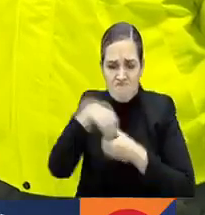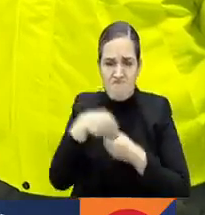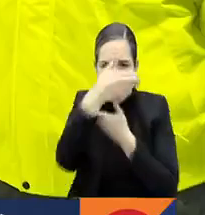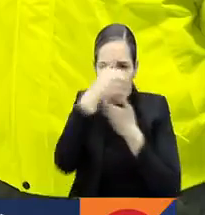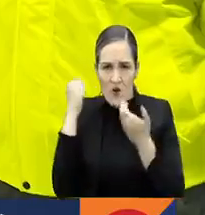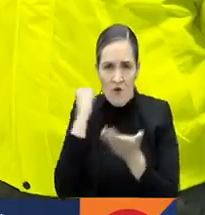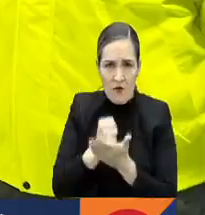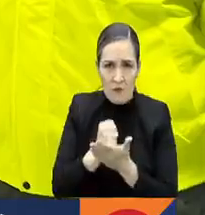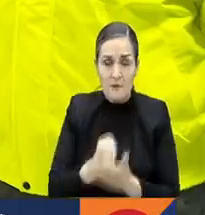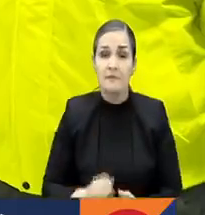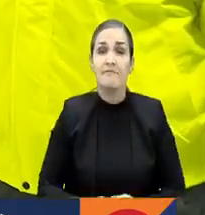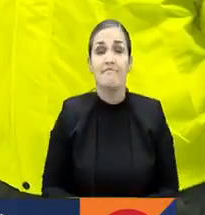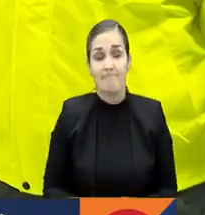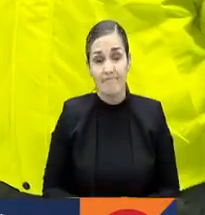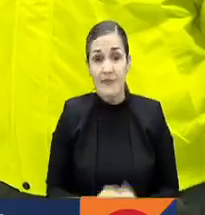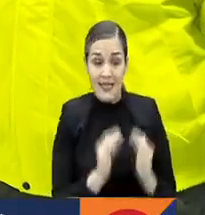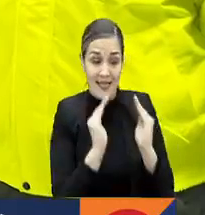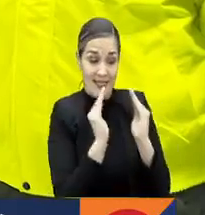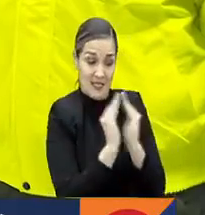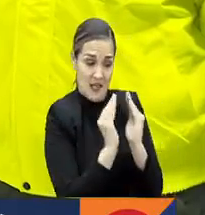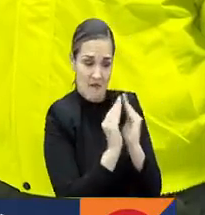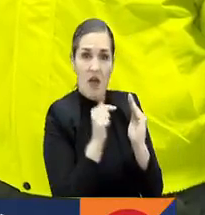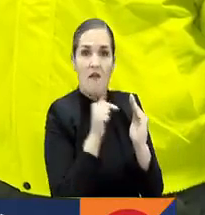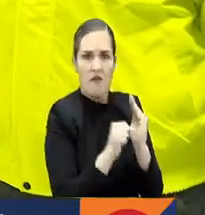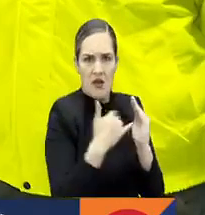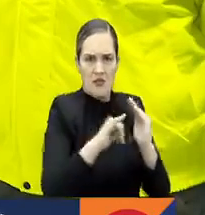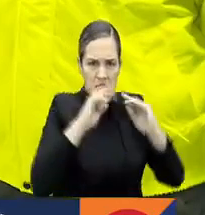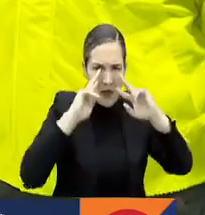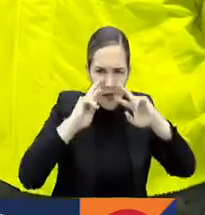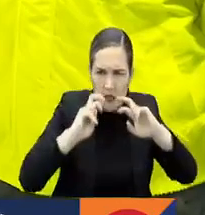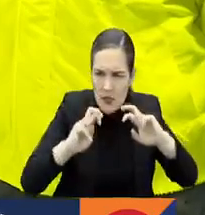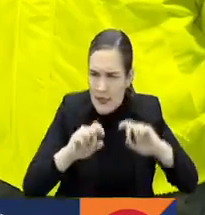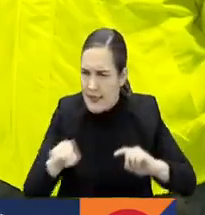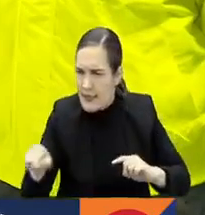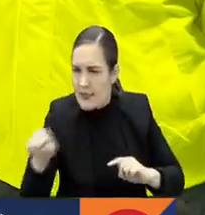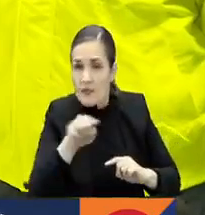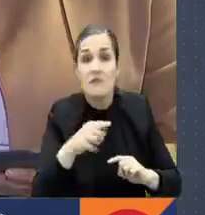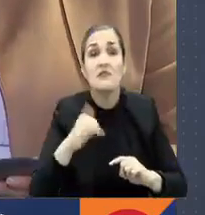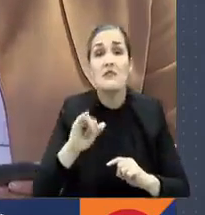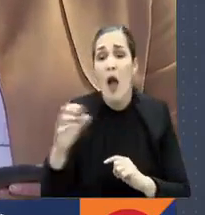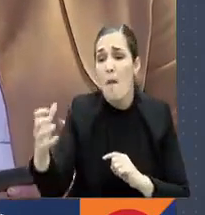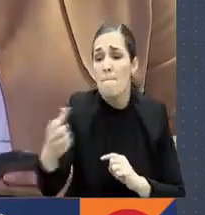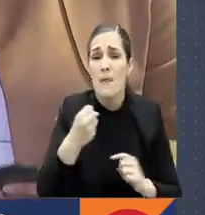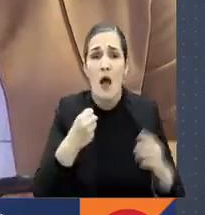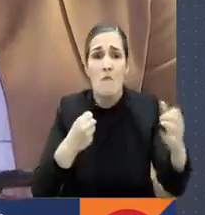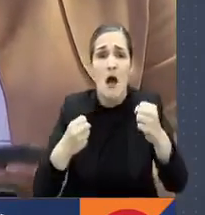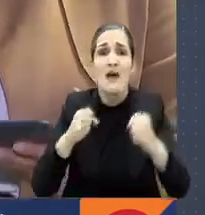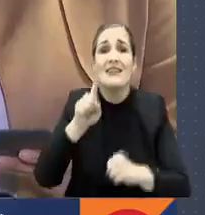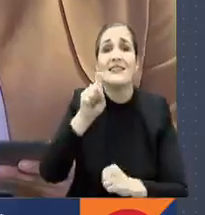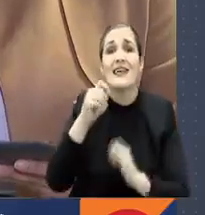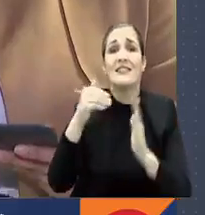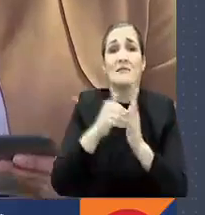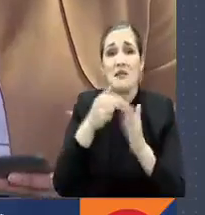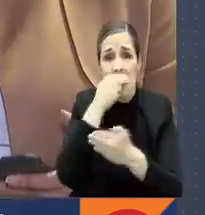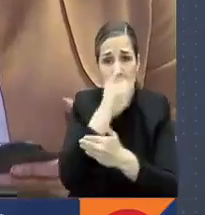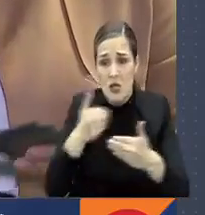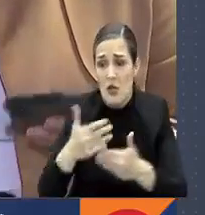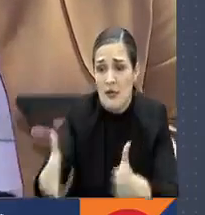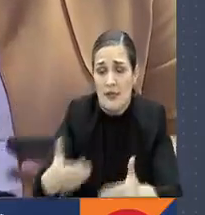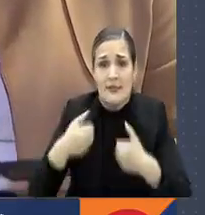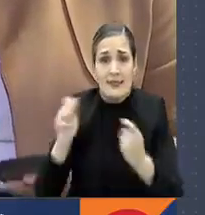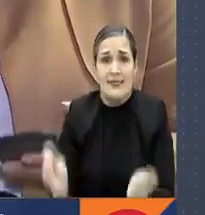Y es que el ICBF ha acompañado también a cerca de 6.000 niños y niñas y adolescentes que han sido reclutados de